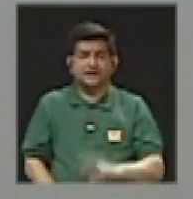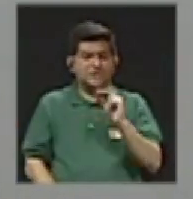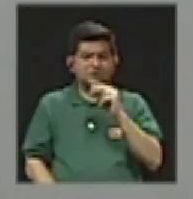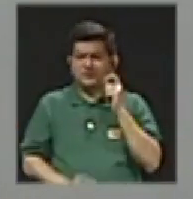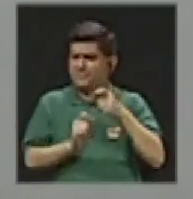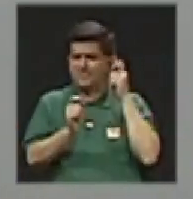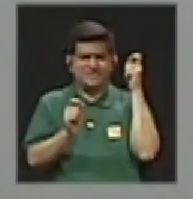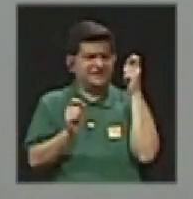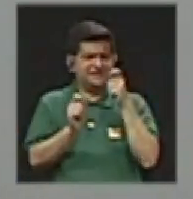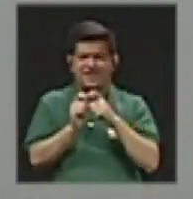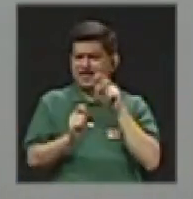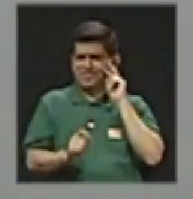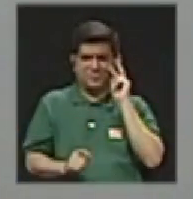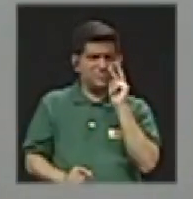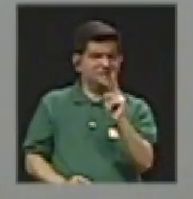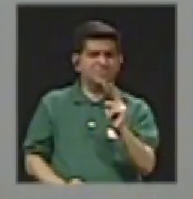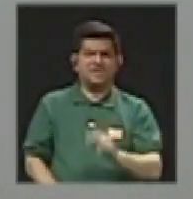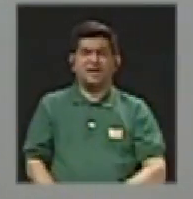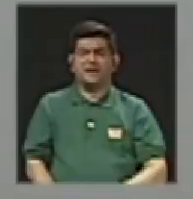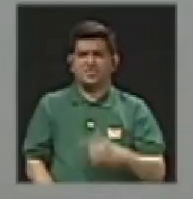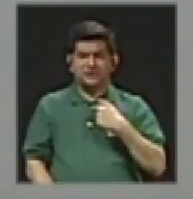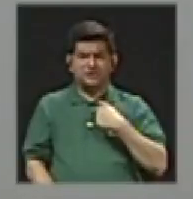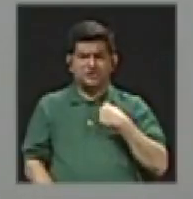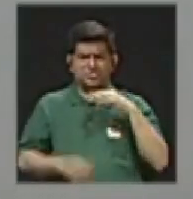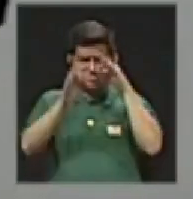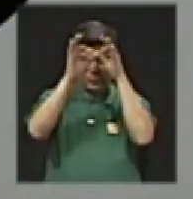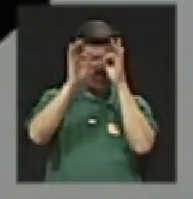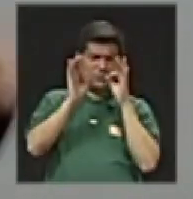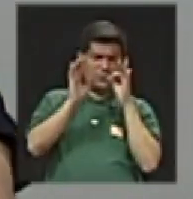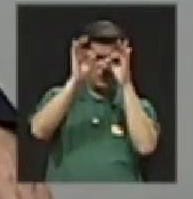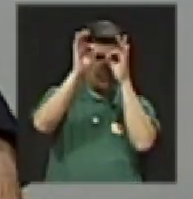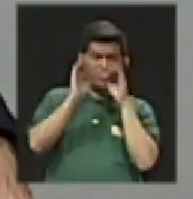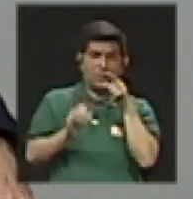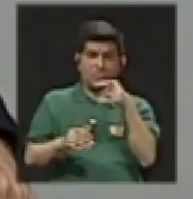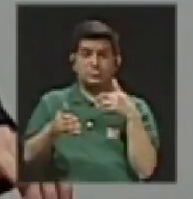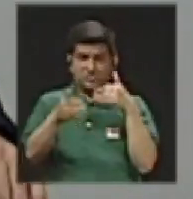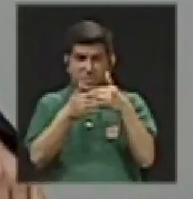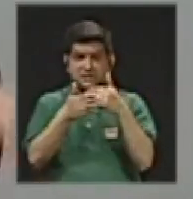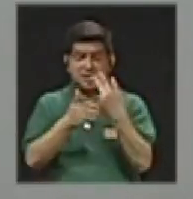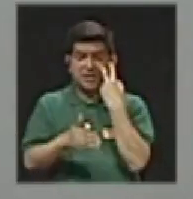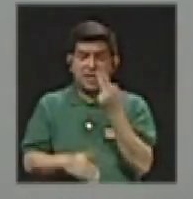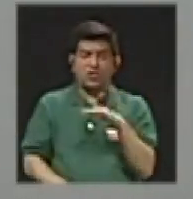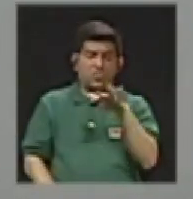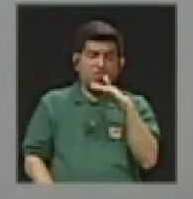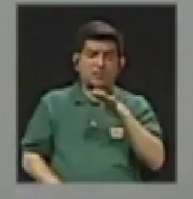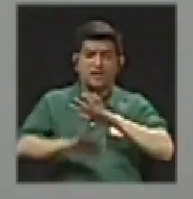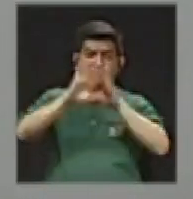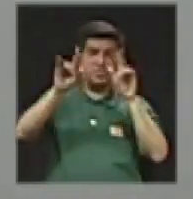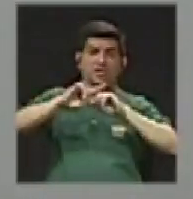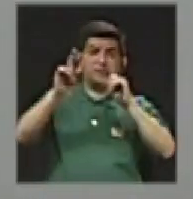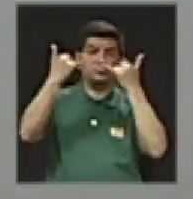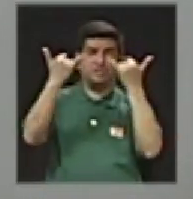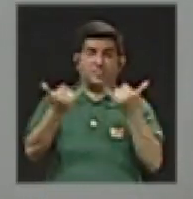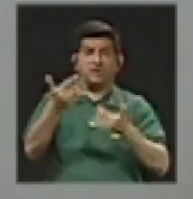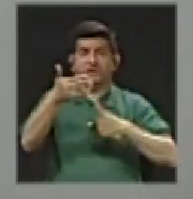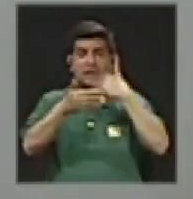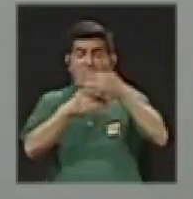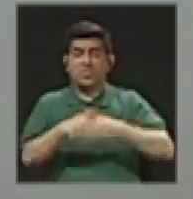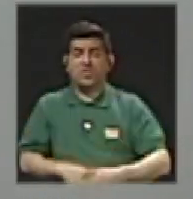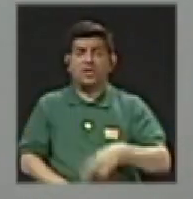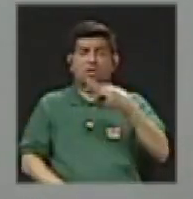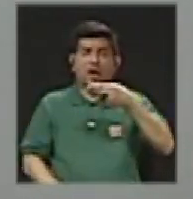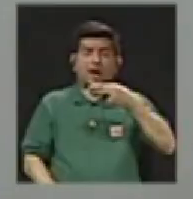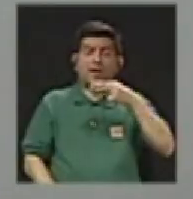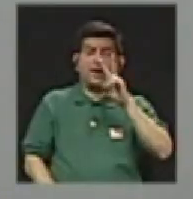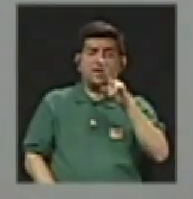desubicados, estábamos viendo, si yo me quito los lentes, a usted que lo tengo más cerca, lo veo más o menos clarito, pero ya a don Henry lo